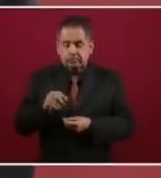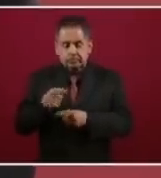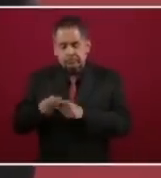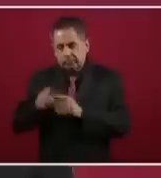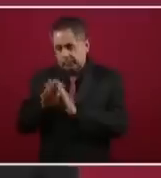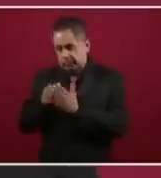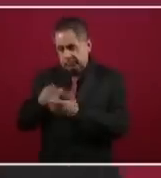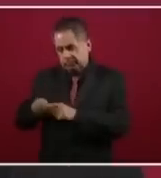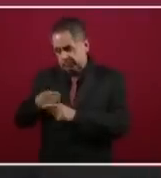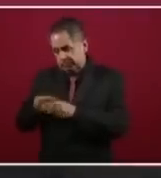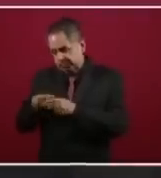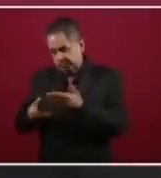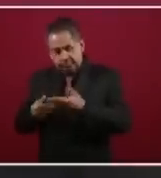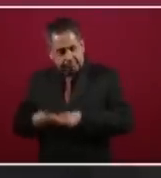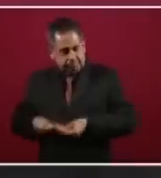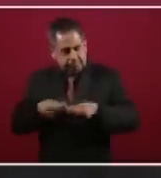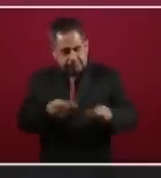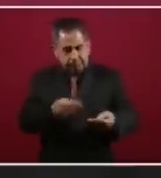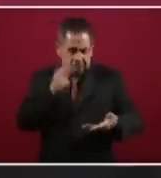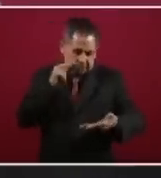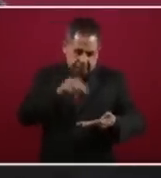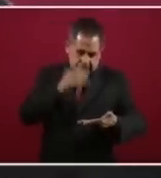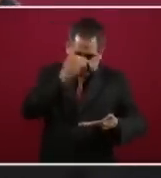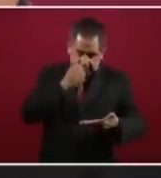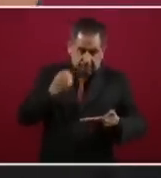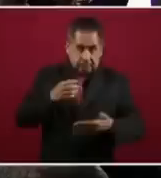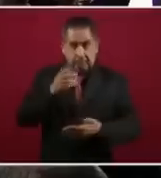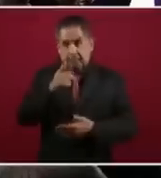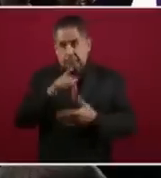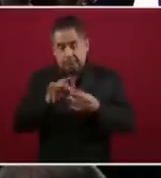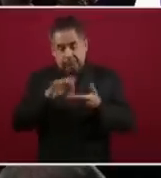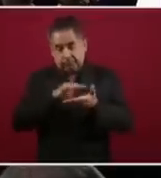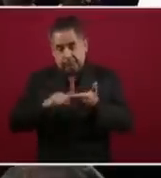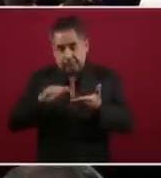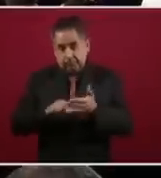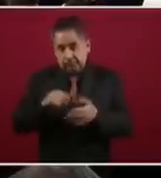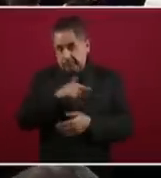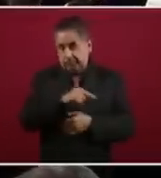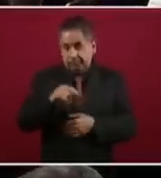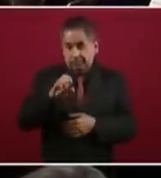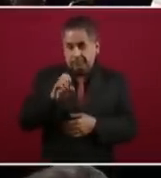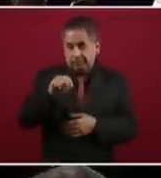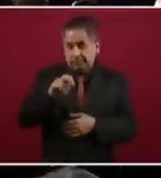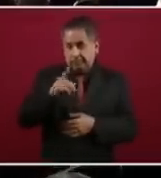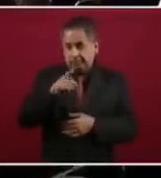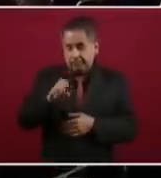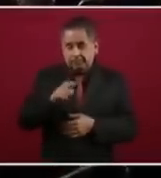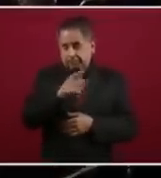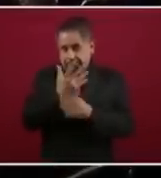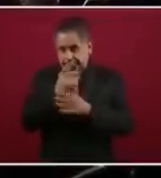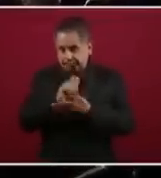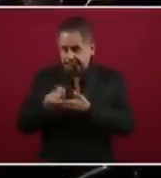Y si ustedes leen el texto de Krause sobre esas memorias,